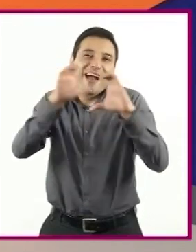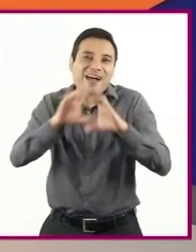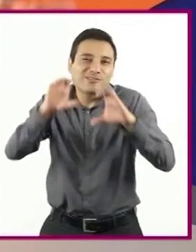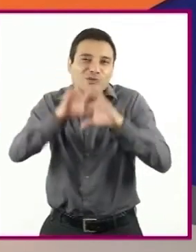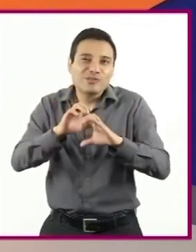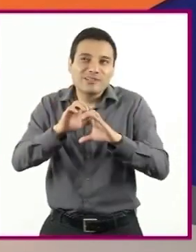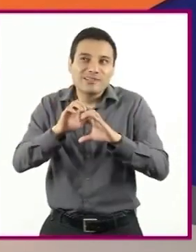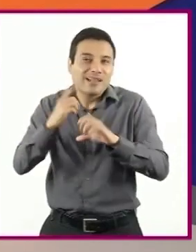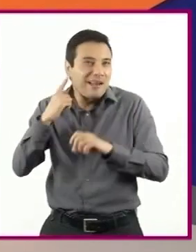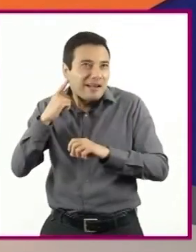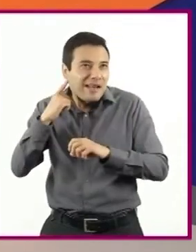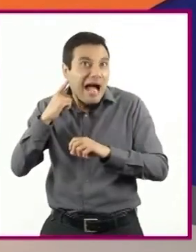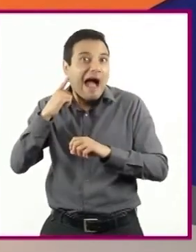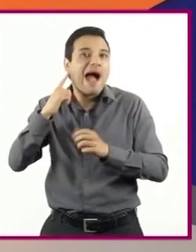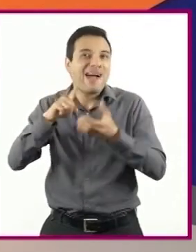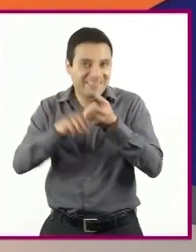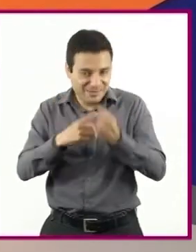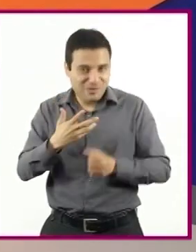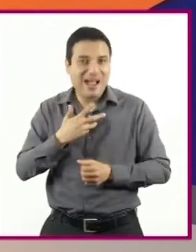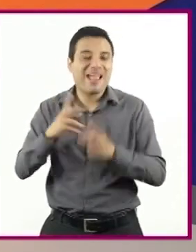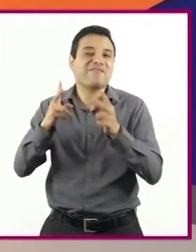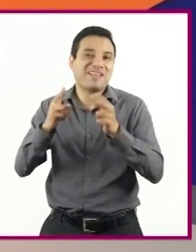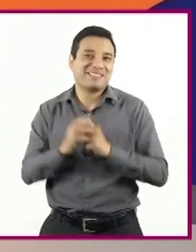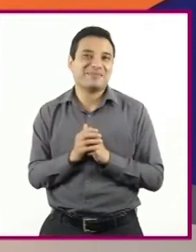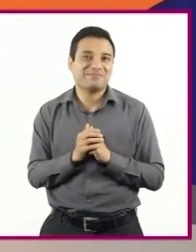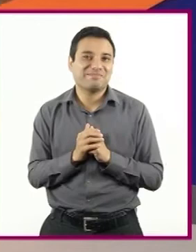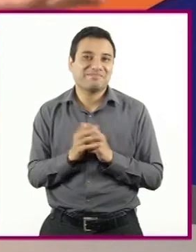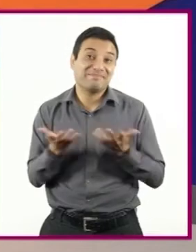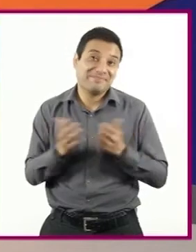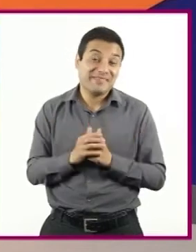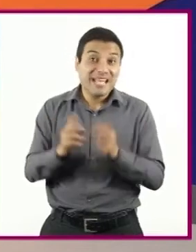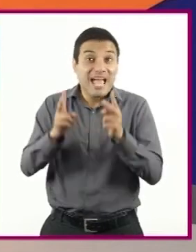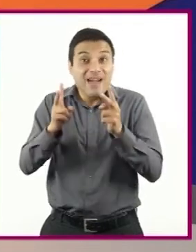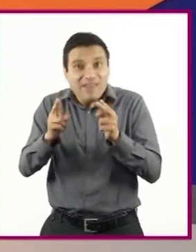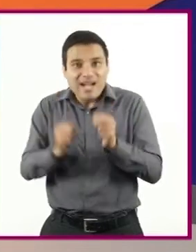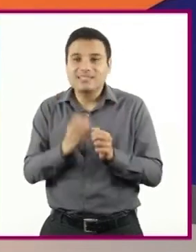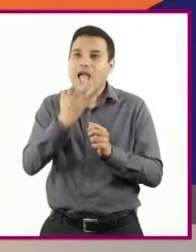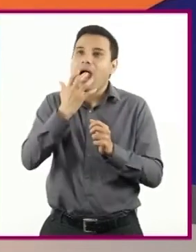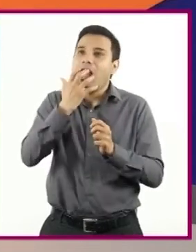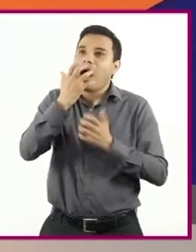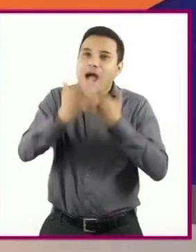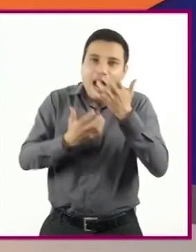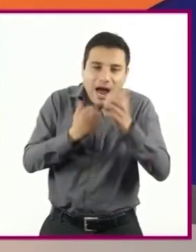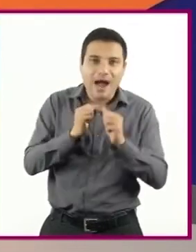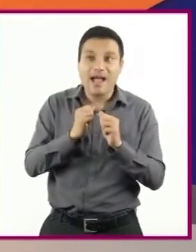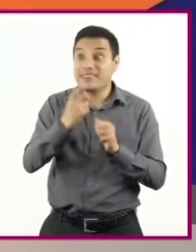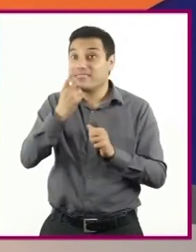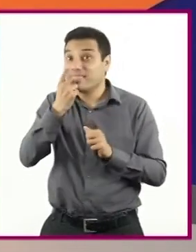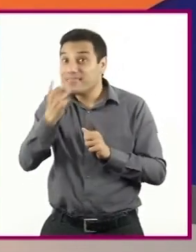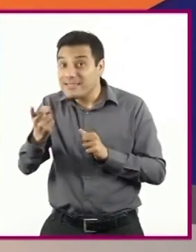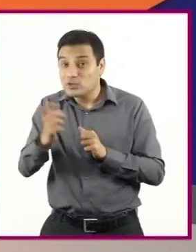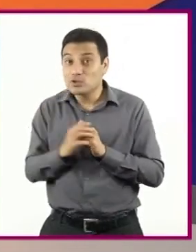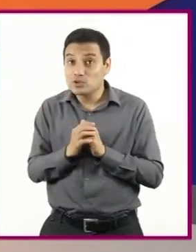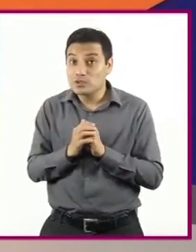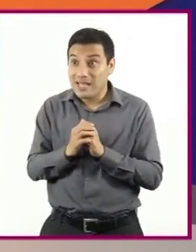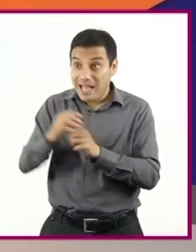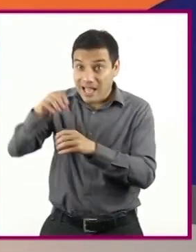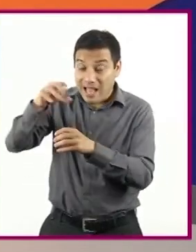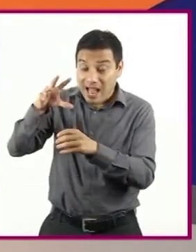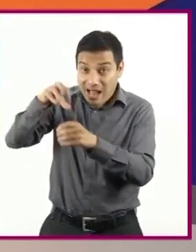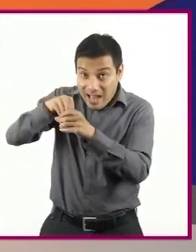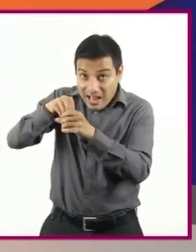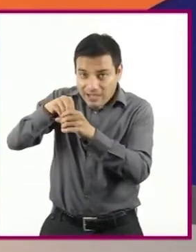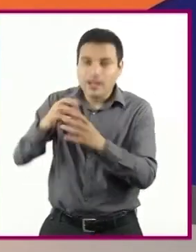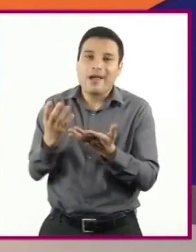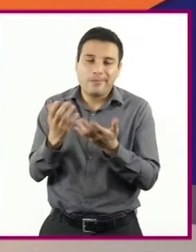sus letras incluyen dicha información. Al recopilar dichos, pregones y refranes de fuentes orales, ayudamos a preservar la memoria